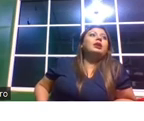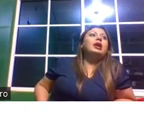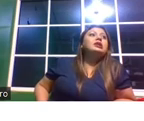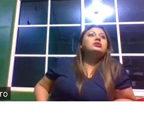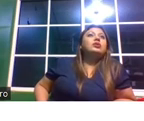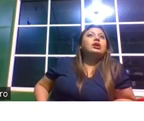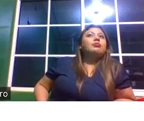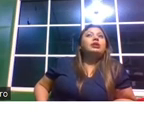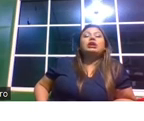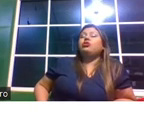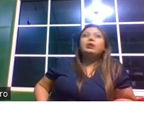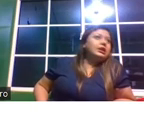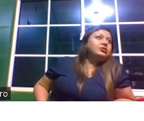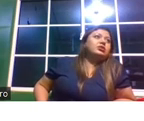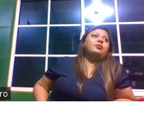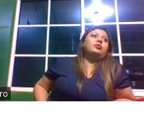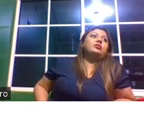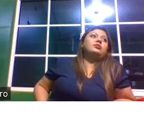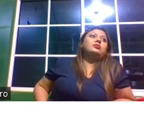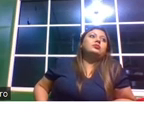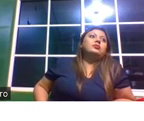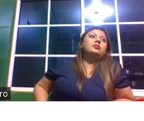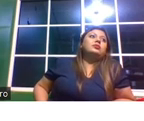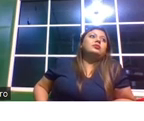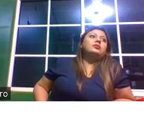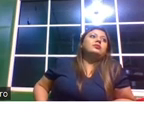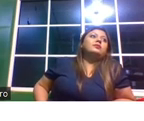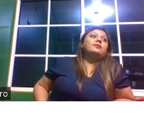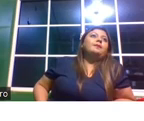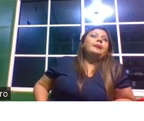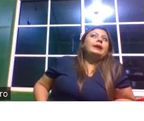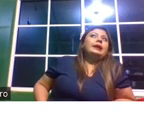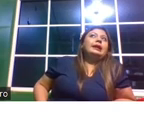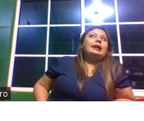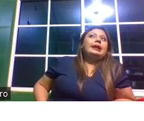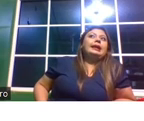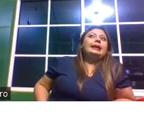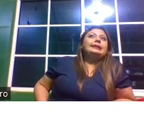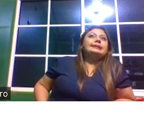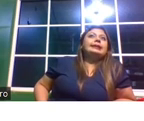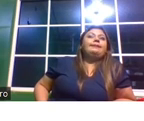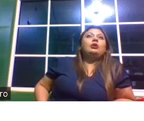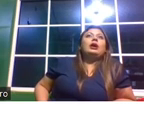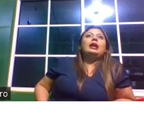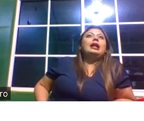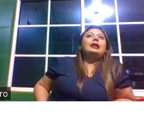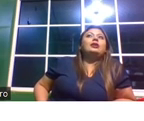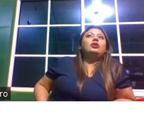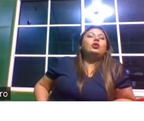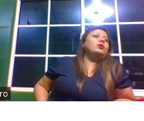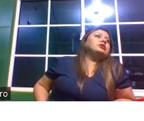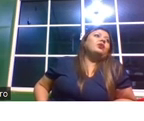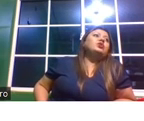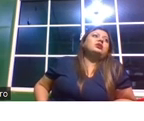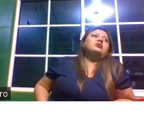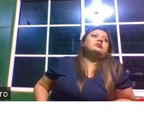de la expansión de nuevos territorios o segmentos, si no tenemos un equipo competitivo, no vamos a poder, en este caso, si usted está, en este caso, no